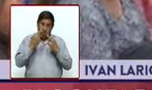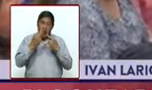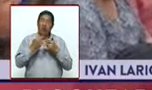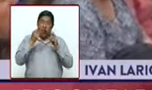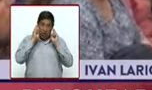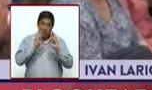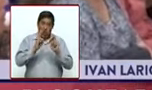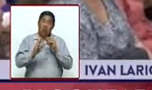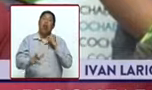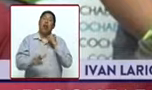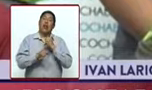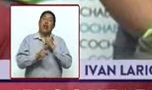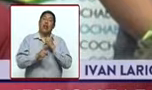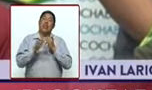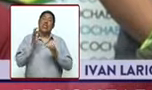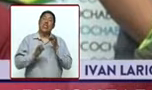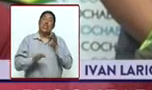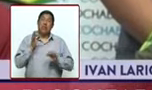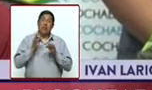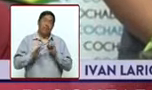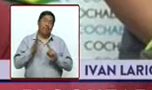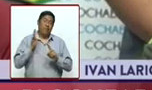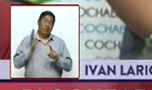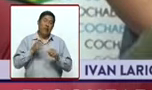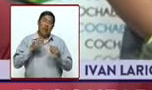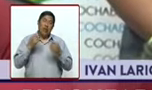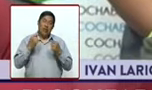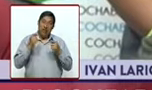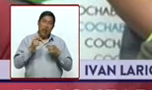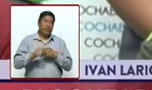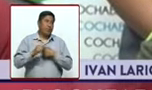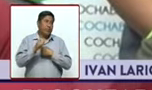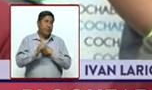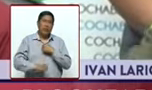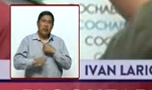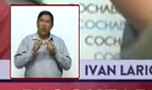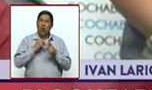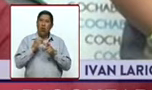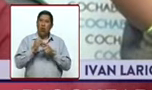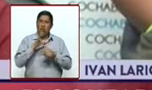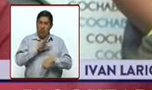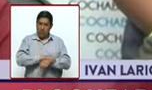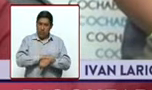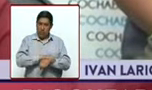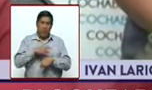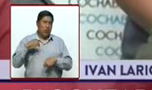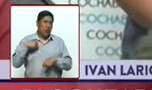que corra peligro su vida, en caso que lo arresten, vamos a salir a las carreteras. Tanto vamos a